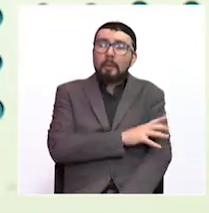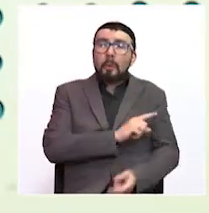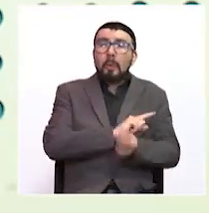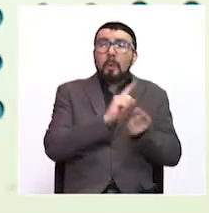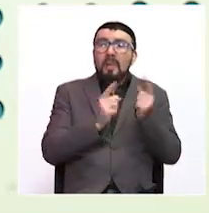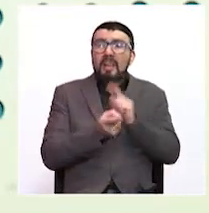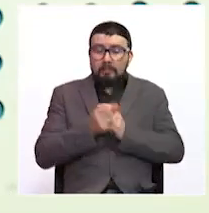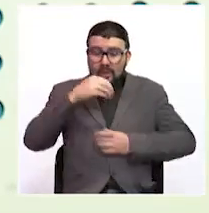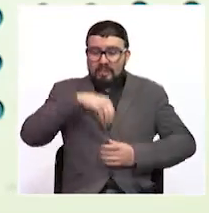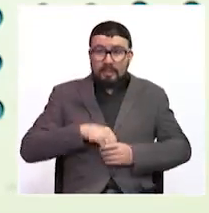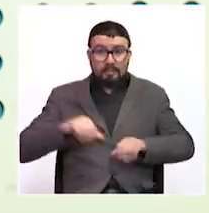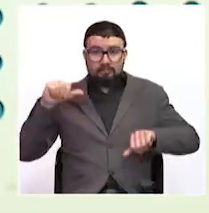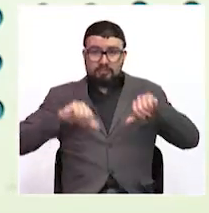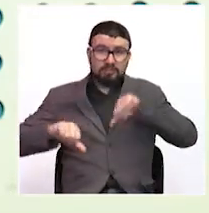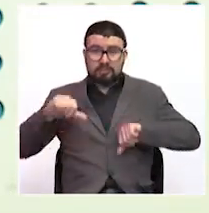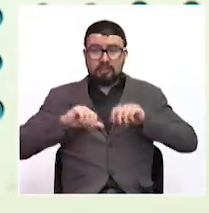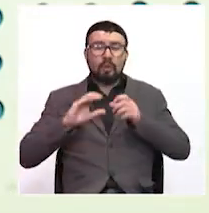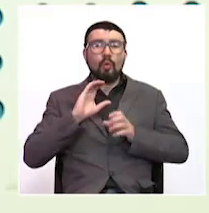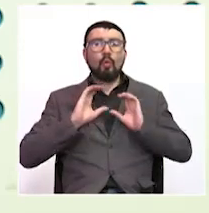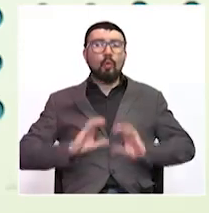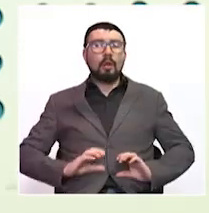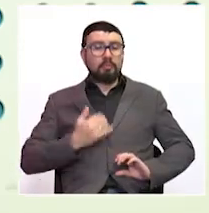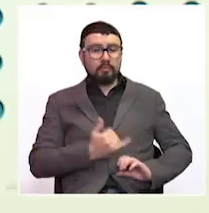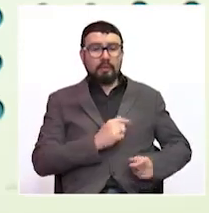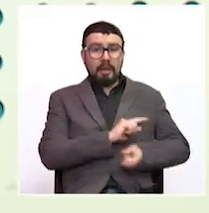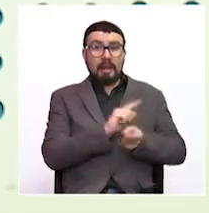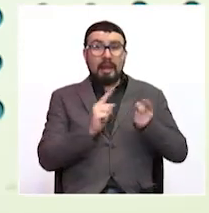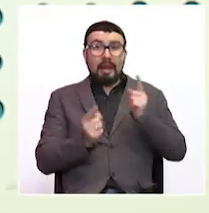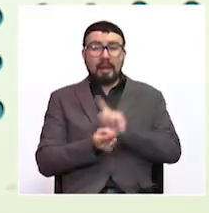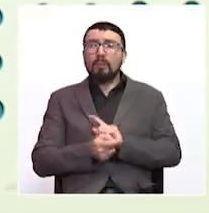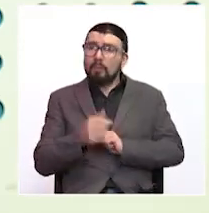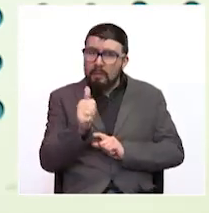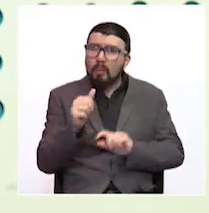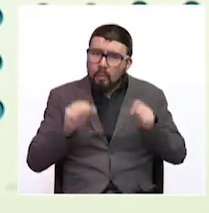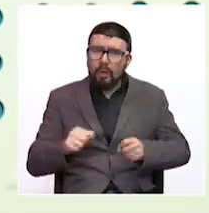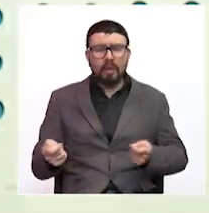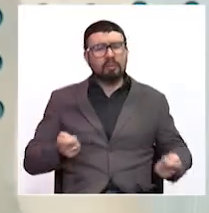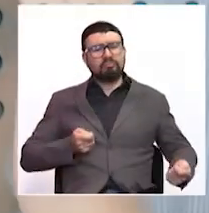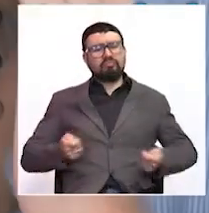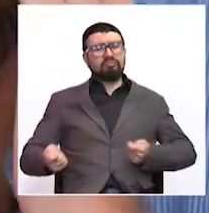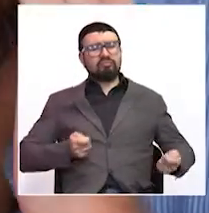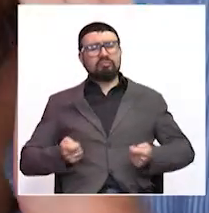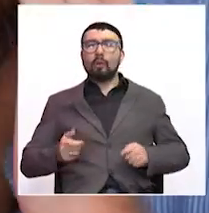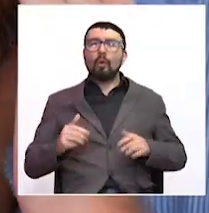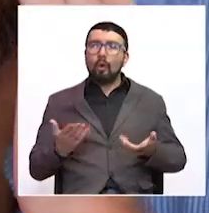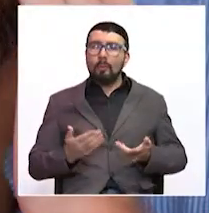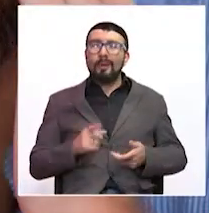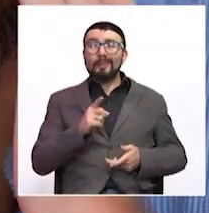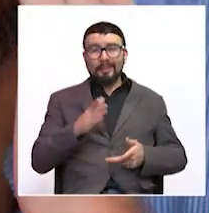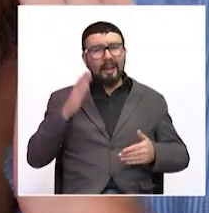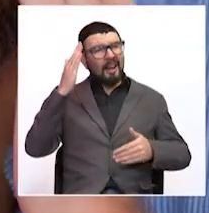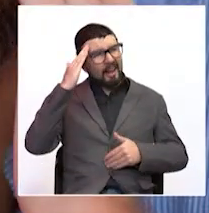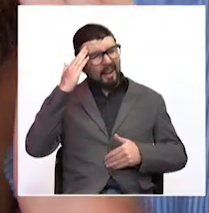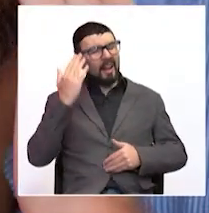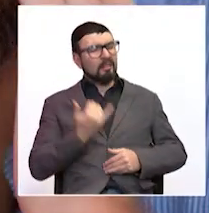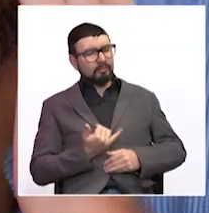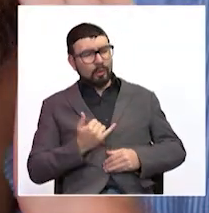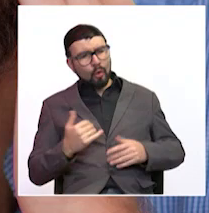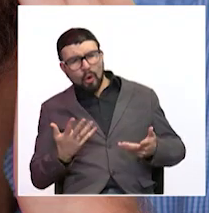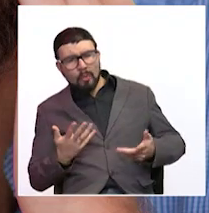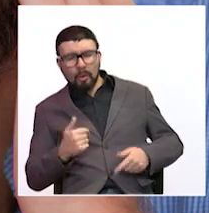electroquímico del cuerpo y usted puede dominar esa emoción cuando toma conciencia de cómo se está